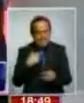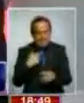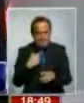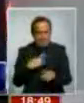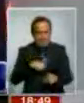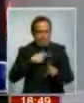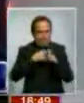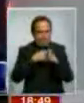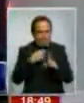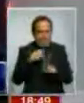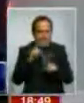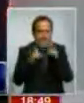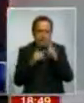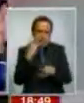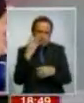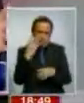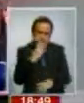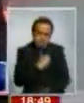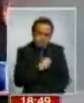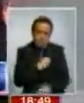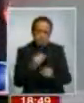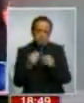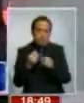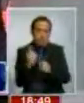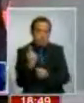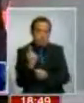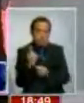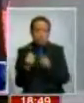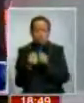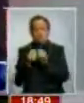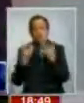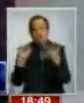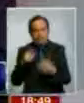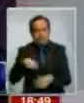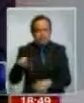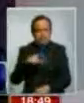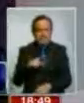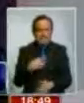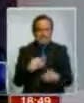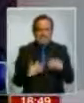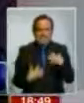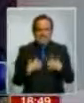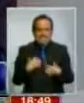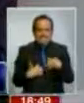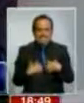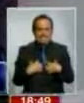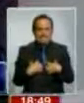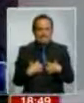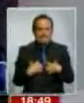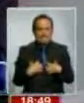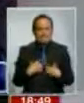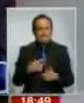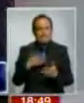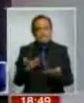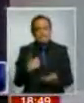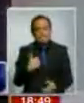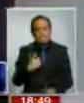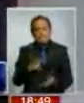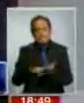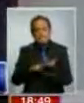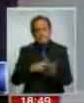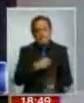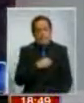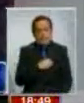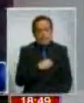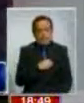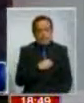puso tristes a algunos, y varios, no uno, no más muchos. Y eso a mí me da un poquito de pena, porque yo le